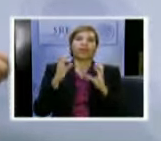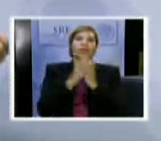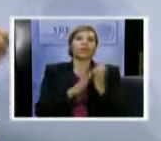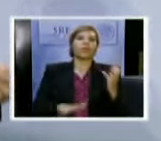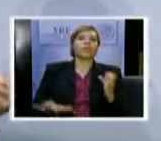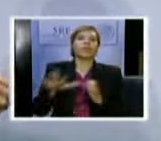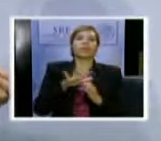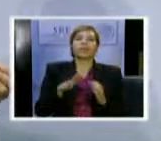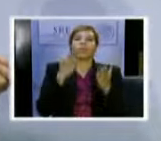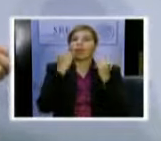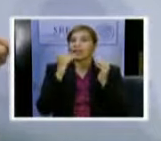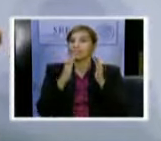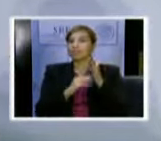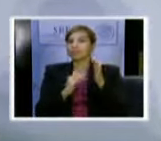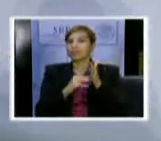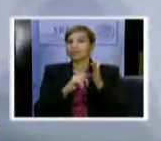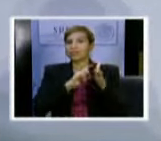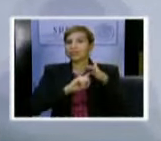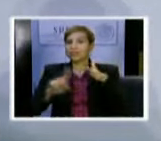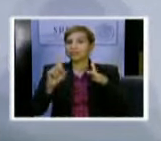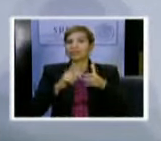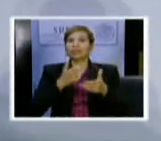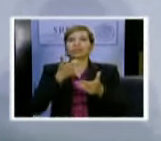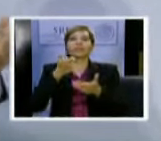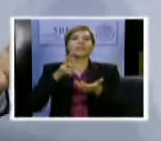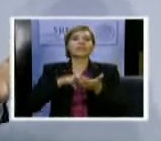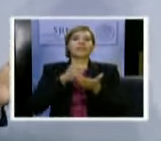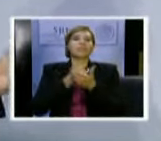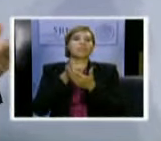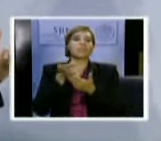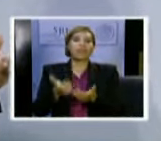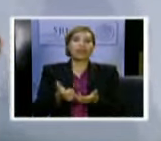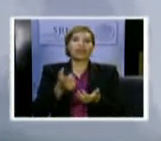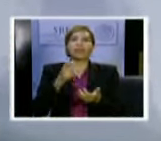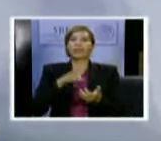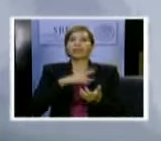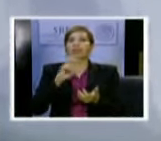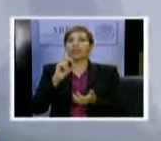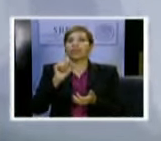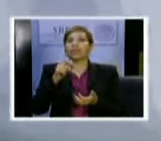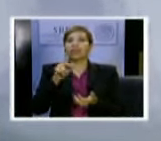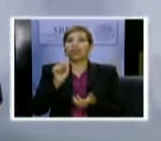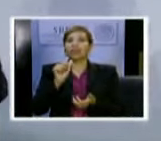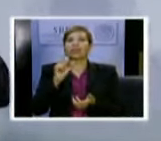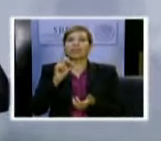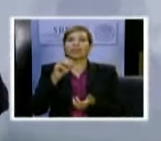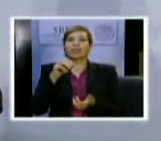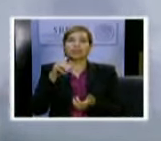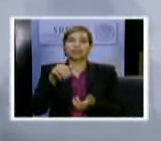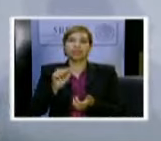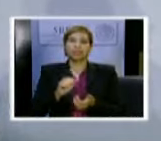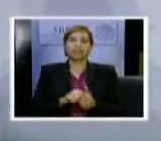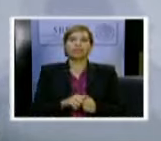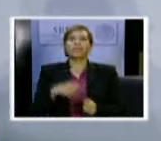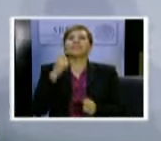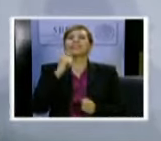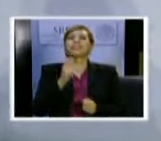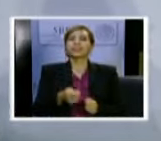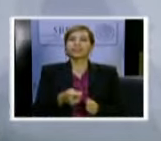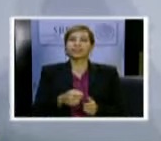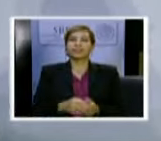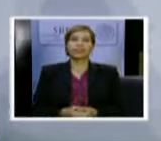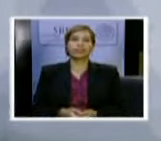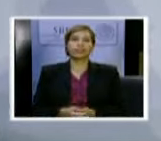comunidad indocumentada las tarifas que les van a cobrar por DAPA y DACA. ¿A qué voy? A